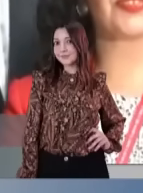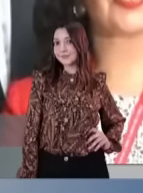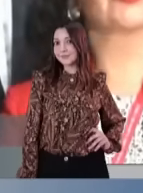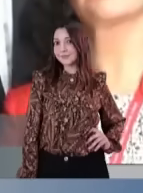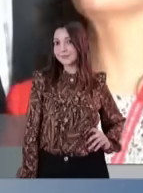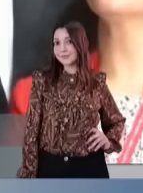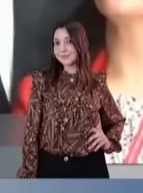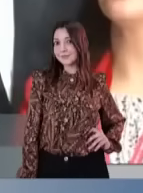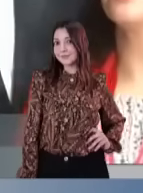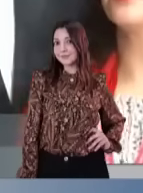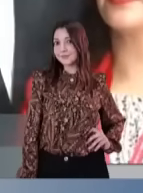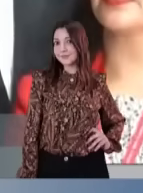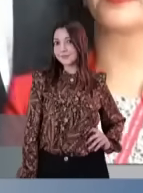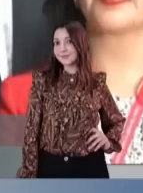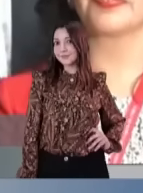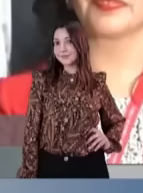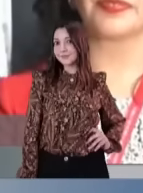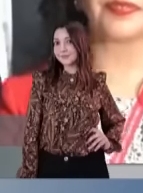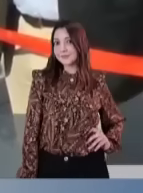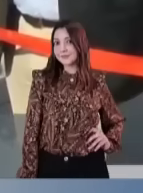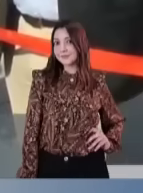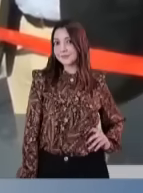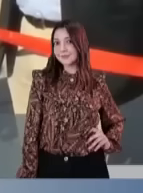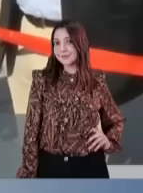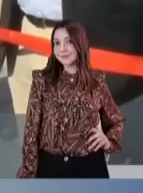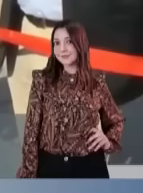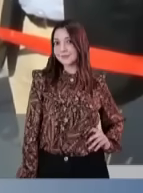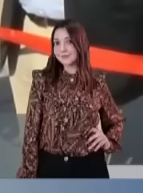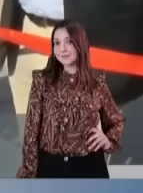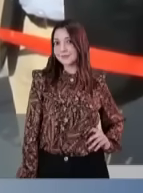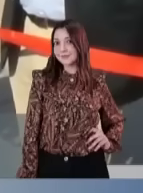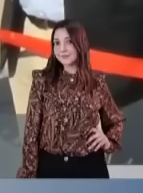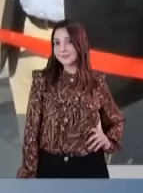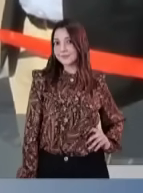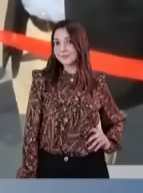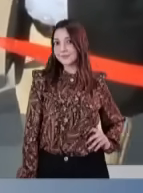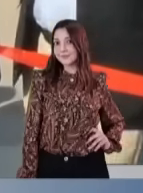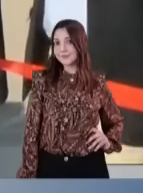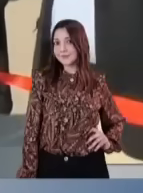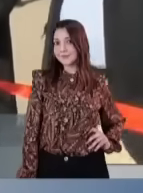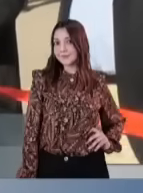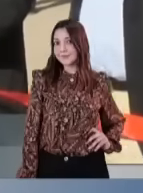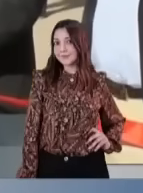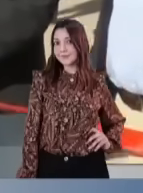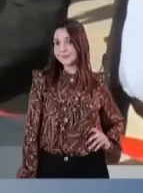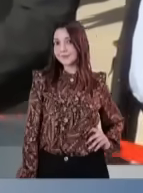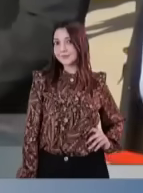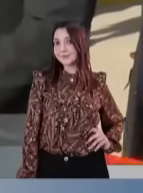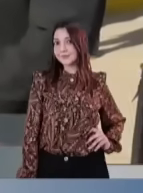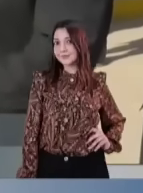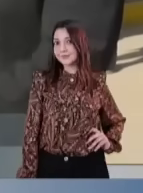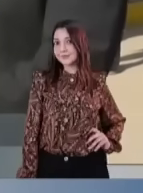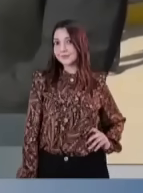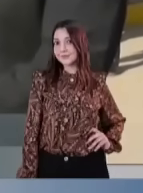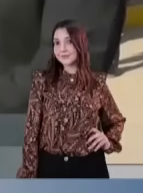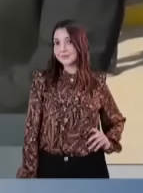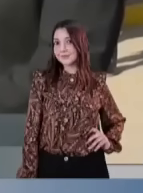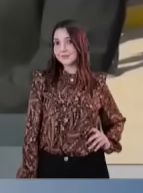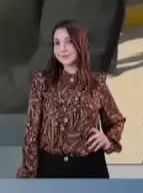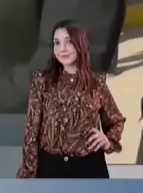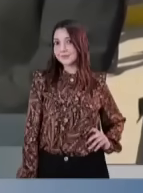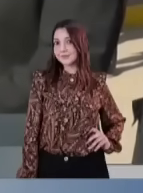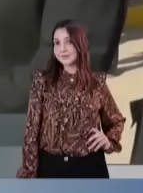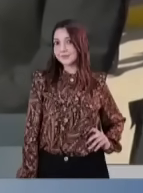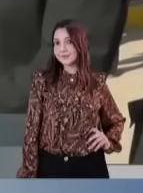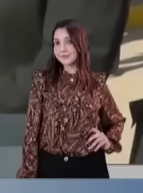pensiones? Janet Jara. ¿La cambiaría? Está muy bien evaluada. No. Entonces, ¿me entiendes que empieza a complicarse el asunto? Entonces parece que no